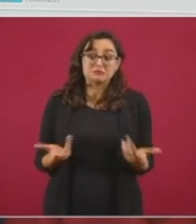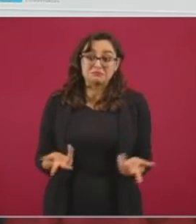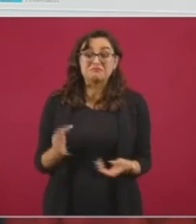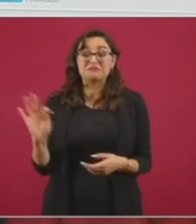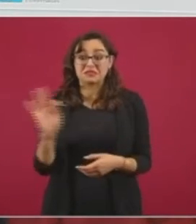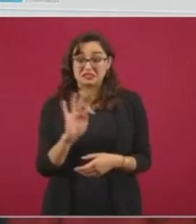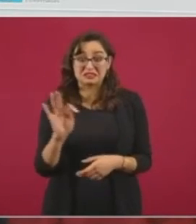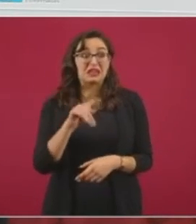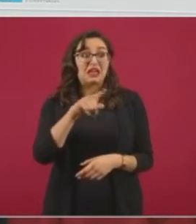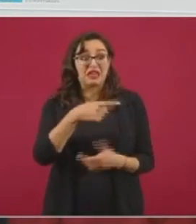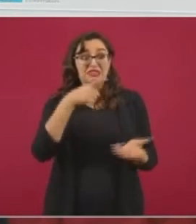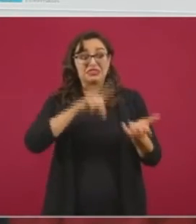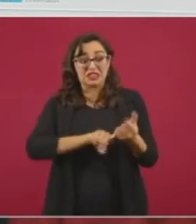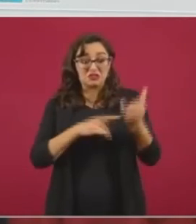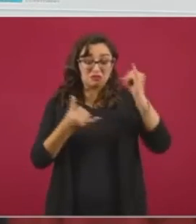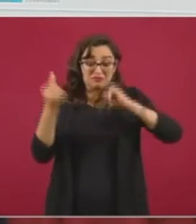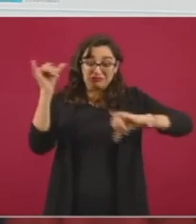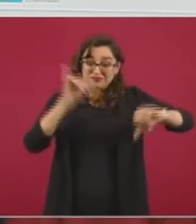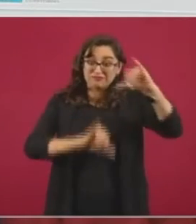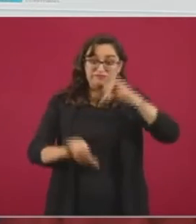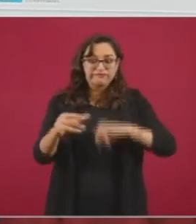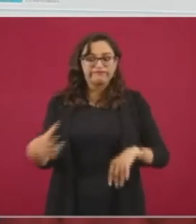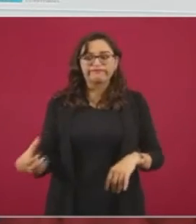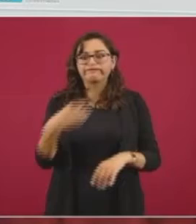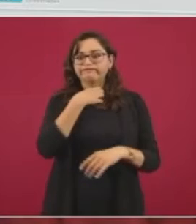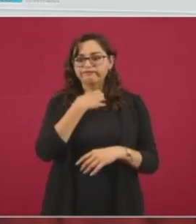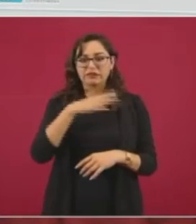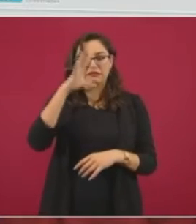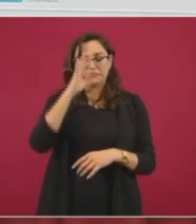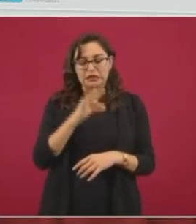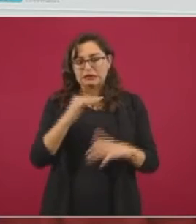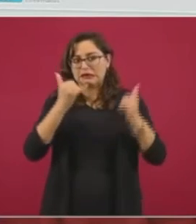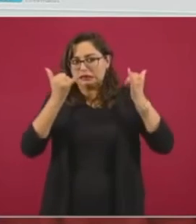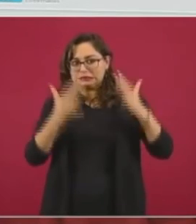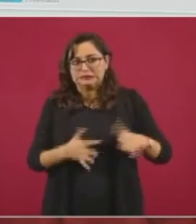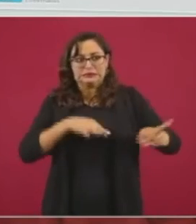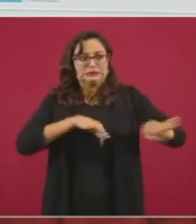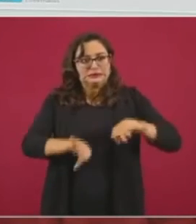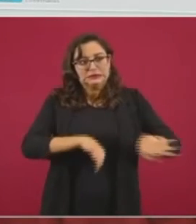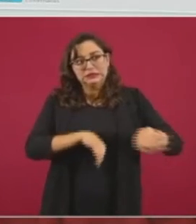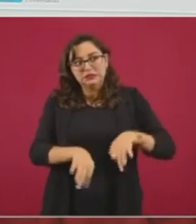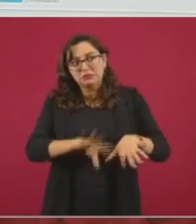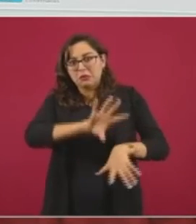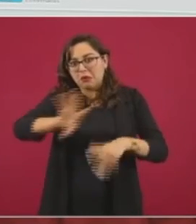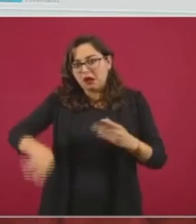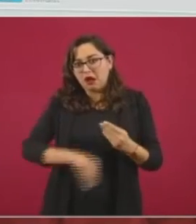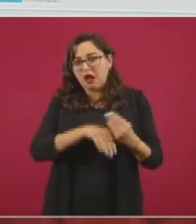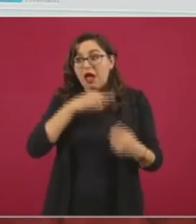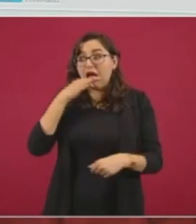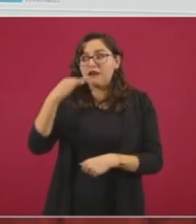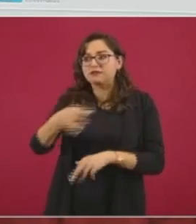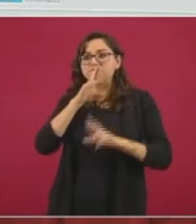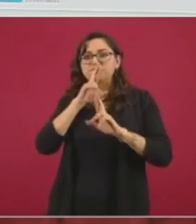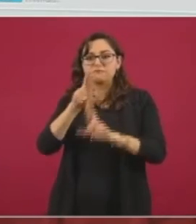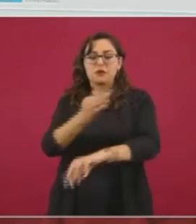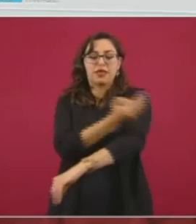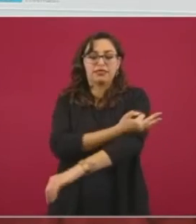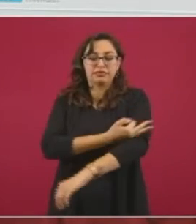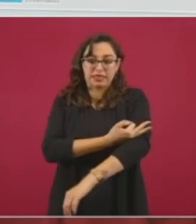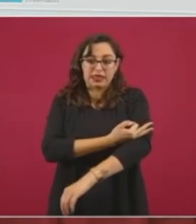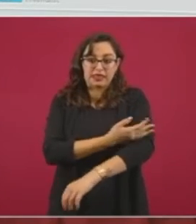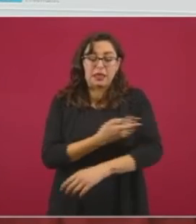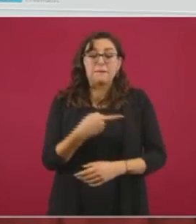los laboratorios de salud pública y haya un retraso en la notificación de un resultado, se